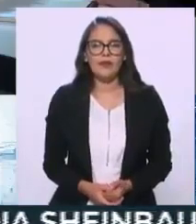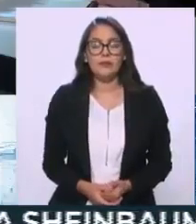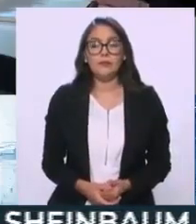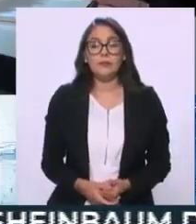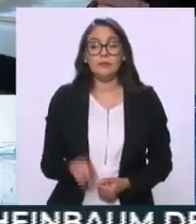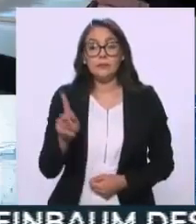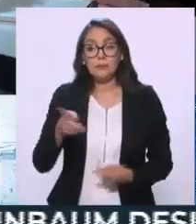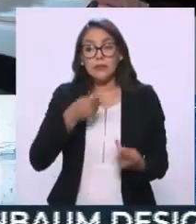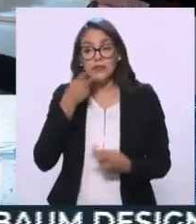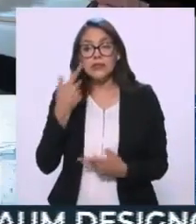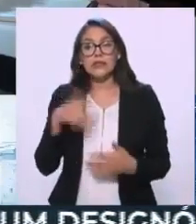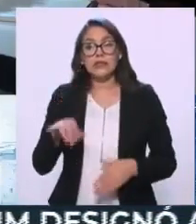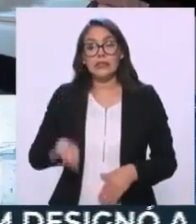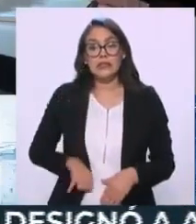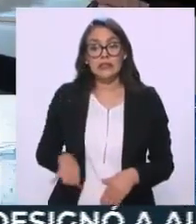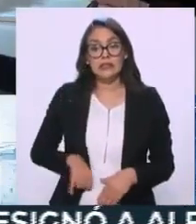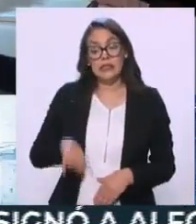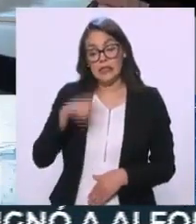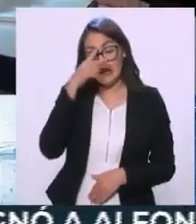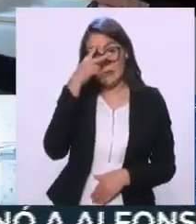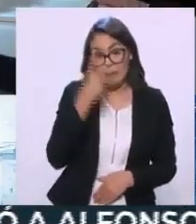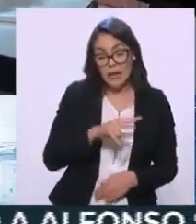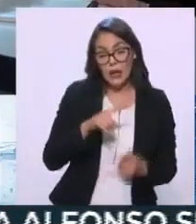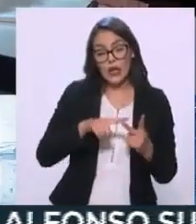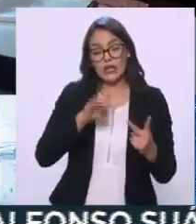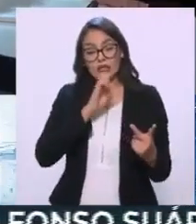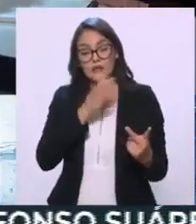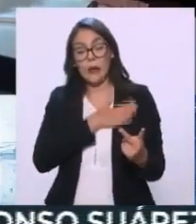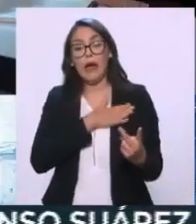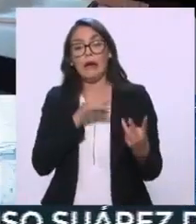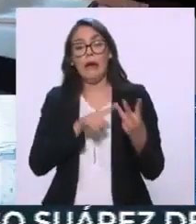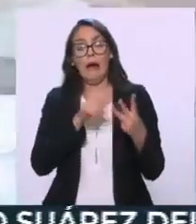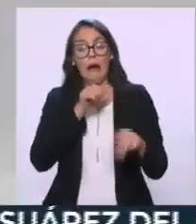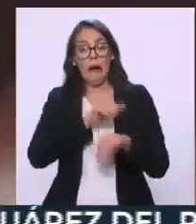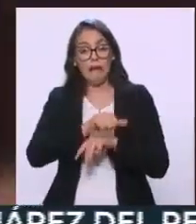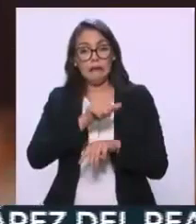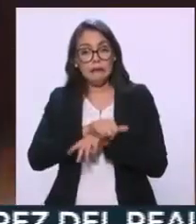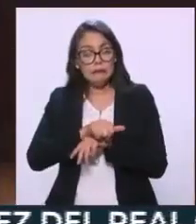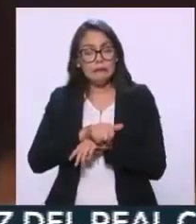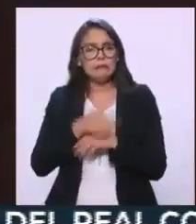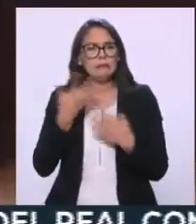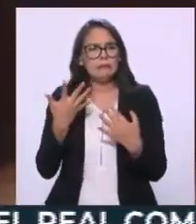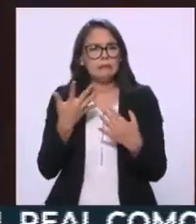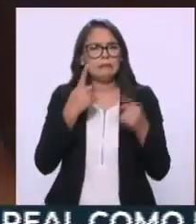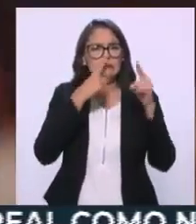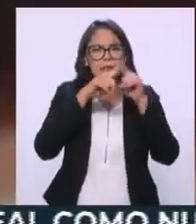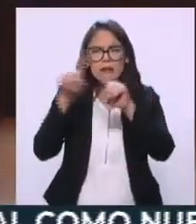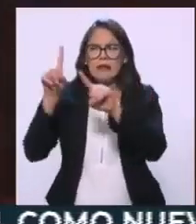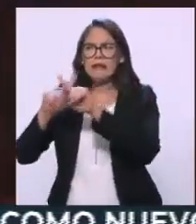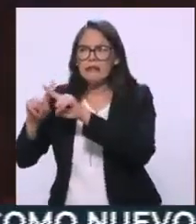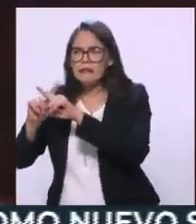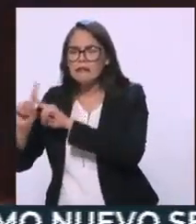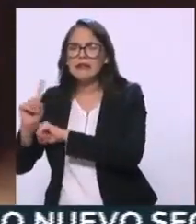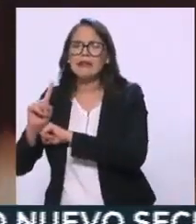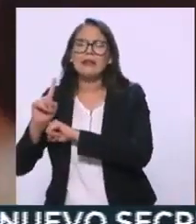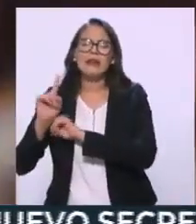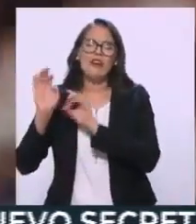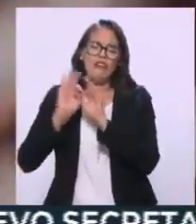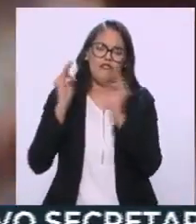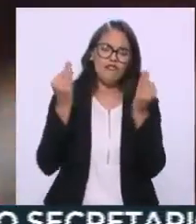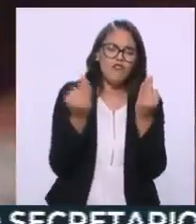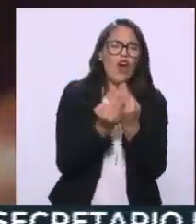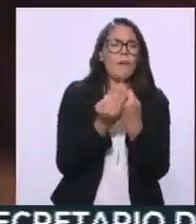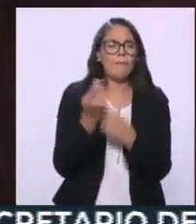lugar, tanto en México como en España como en Argentina se dan, salvando las diferencias geopolíticas, las diferencias estructurales,